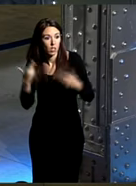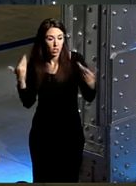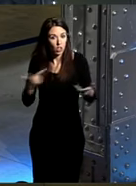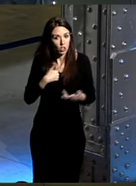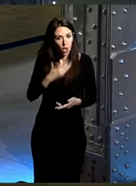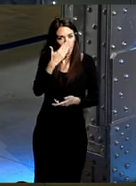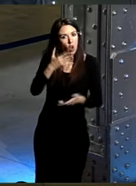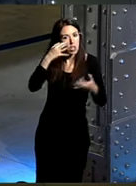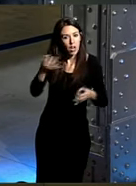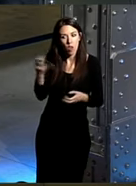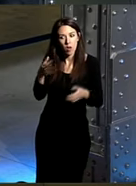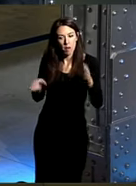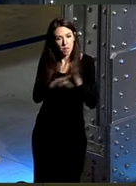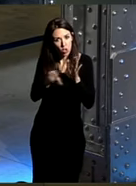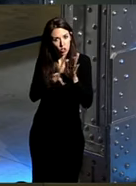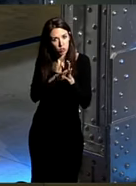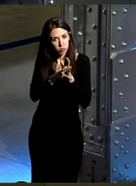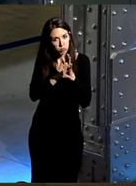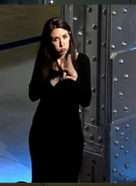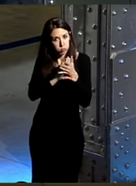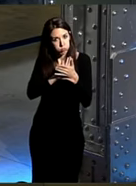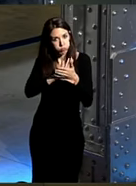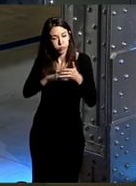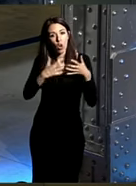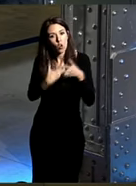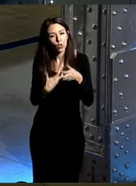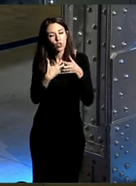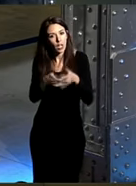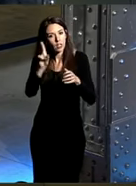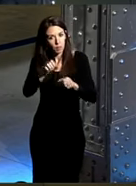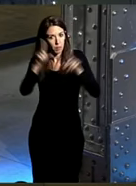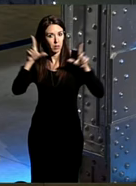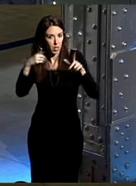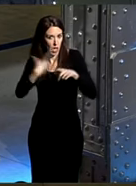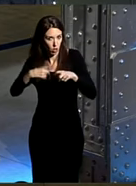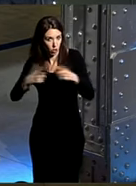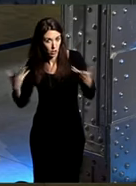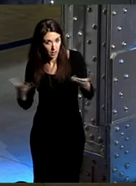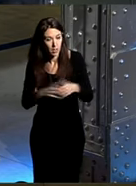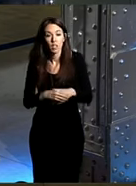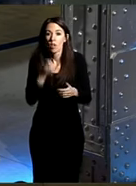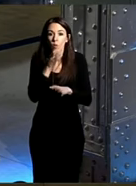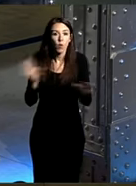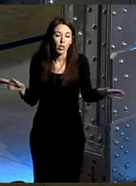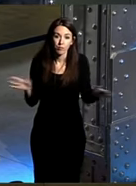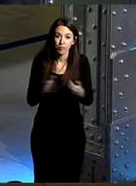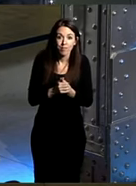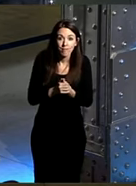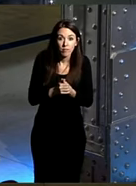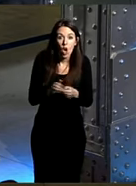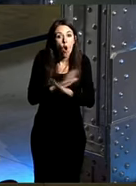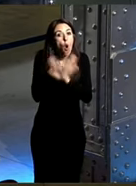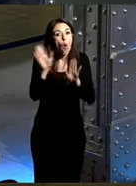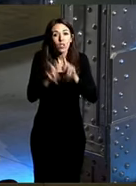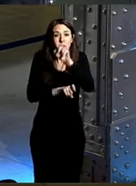yo sí que creo que hay que luchar y visibilizar todas estas cosas. Bueno, pues